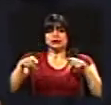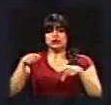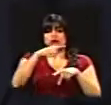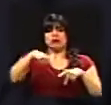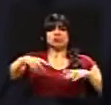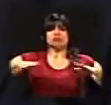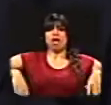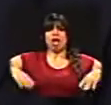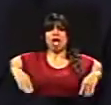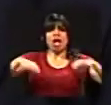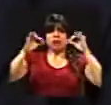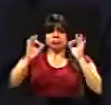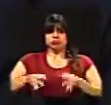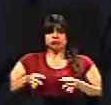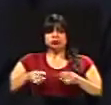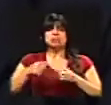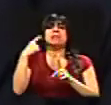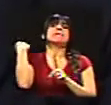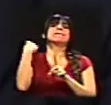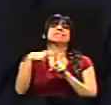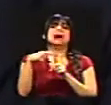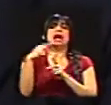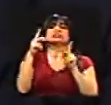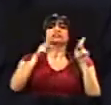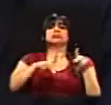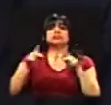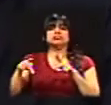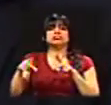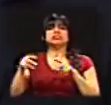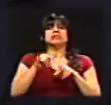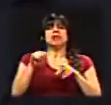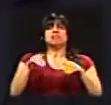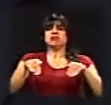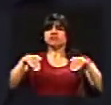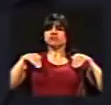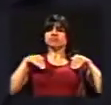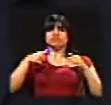indecisos, sumado a los que también se consideran abstencionistas,